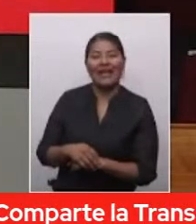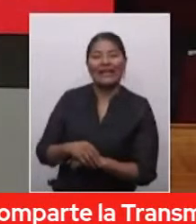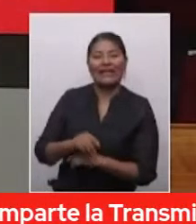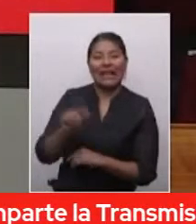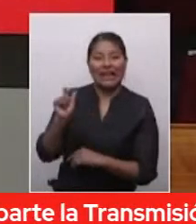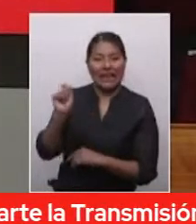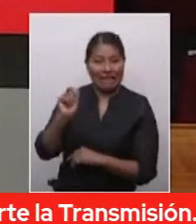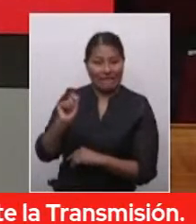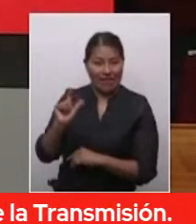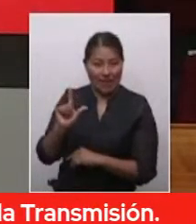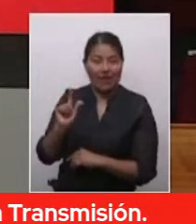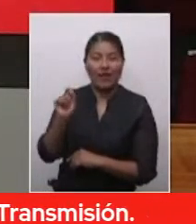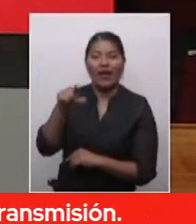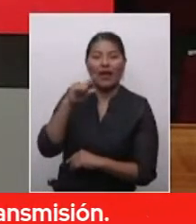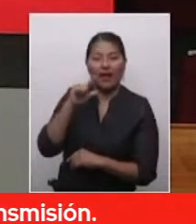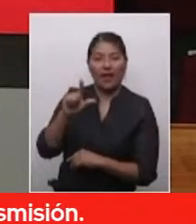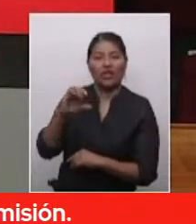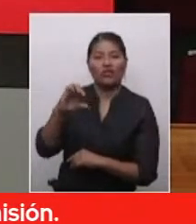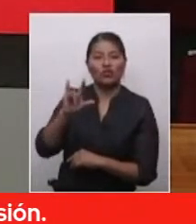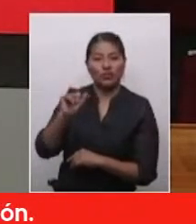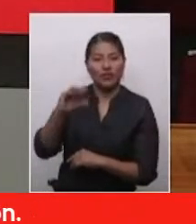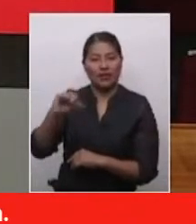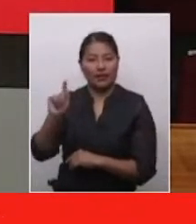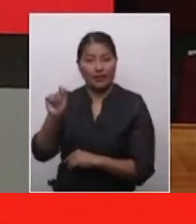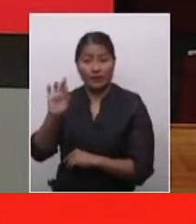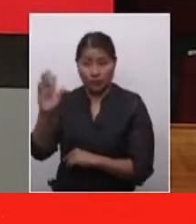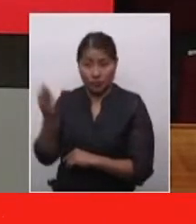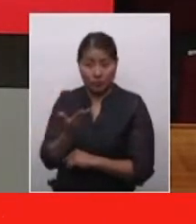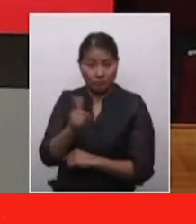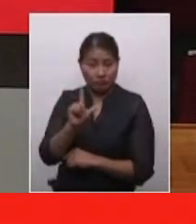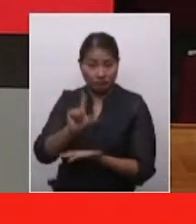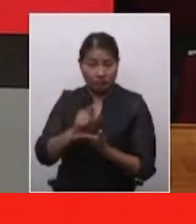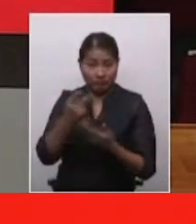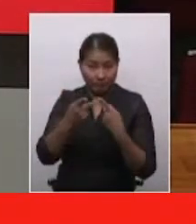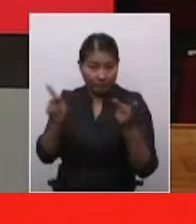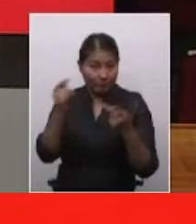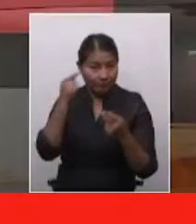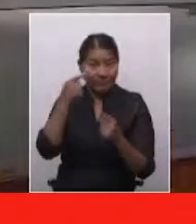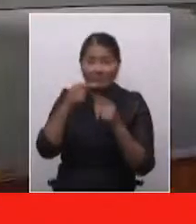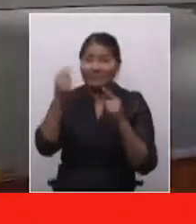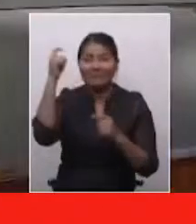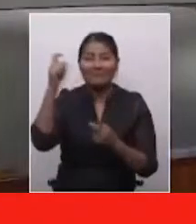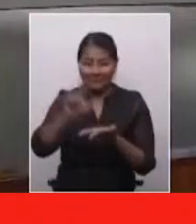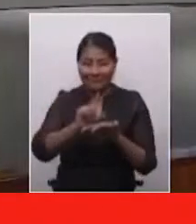candidato Yuri Castro, para que nos dé su visión de Lima. Adelante, por favor.